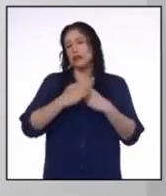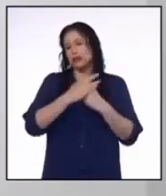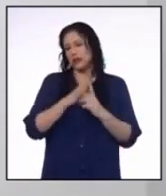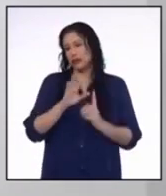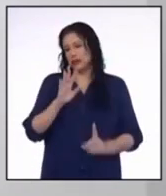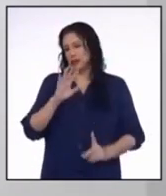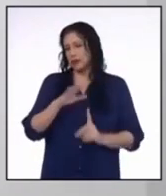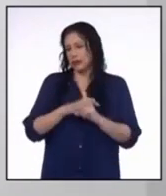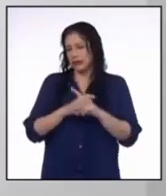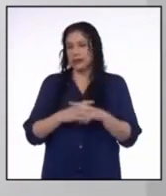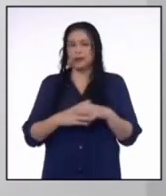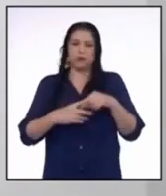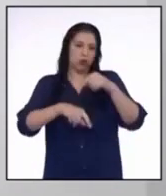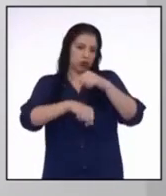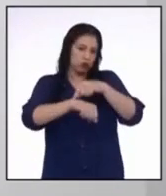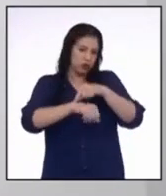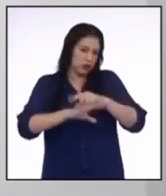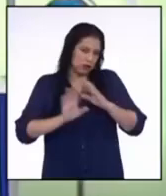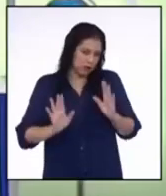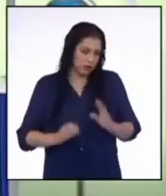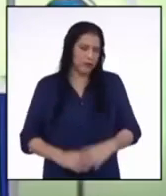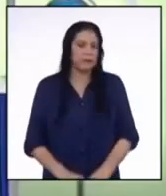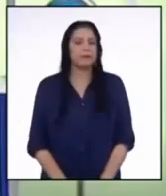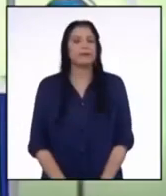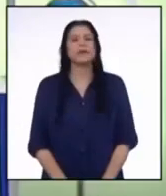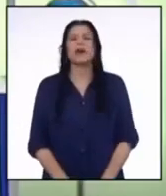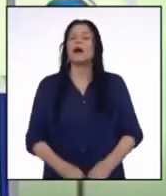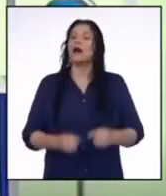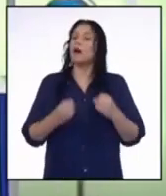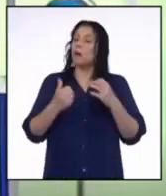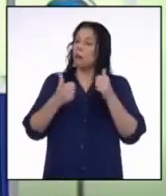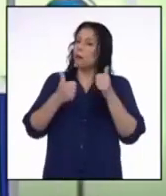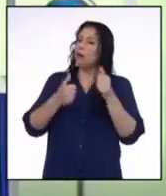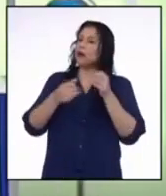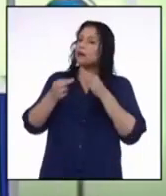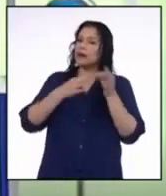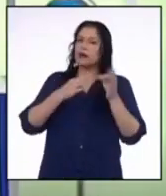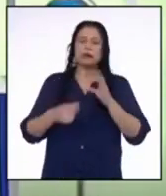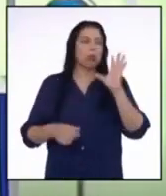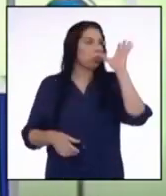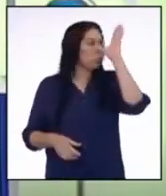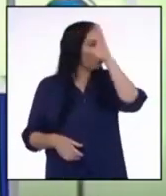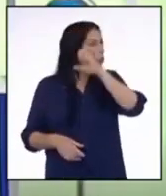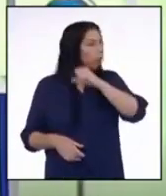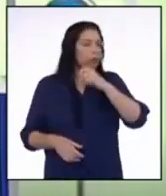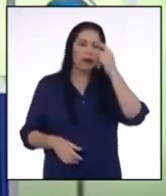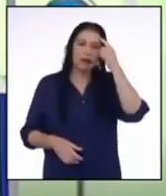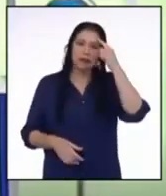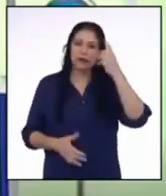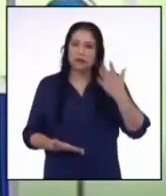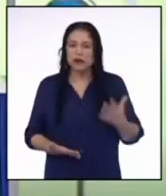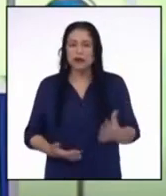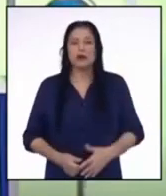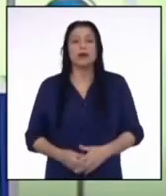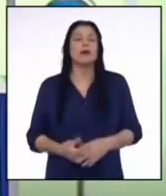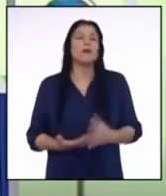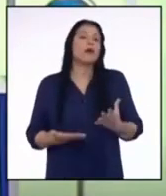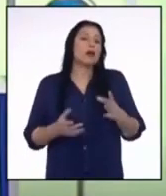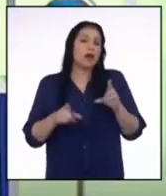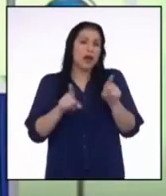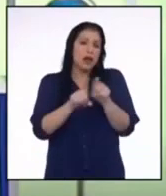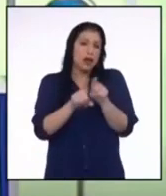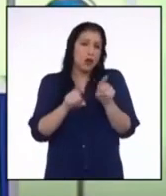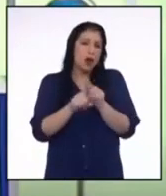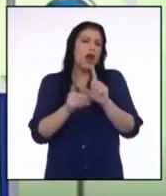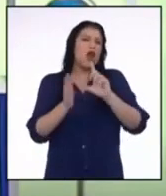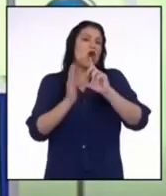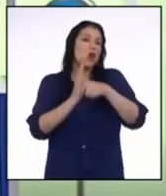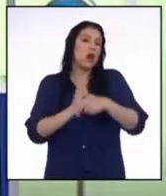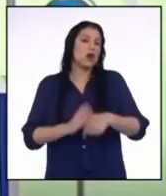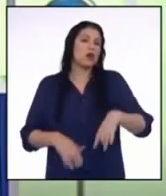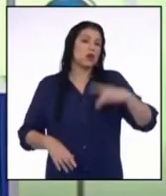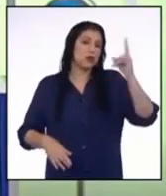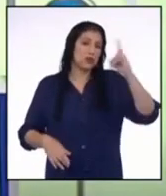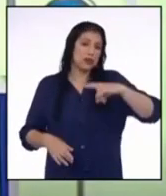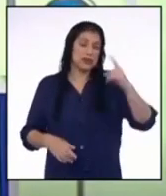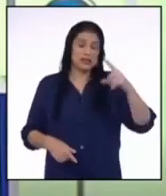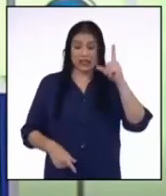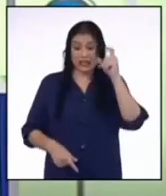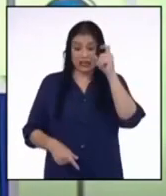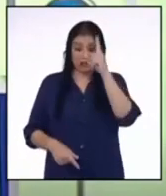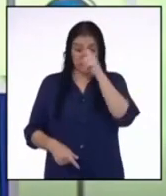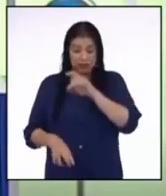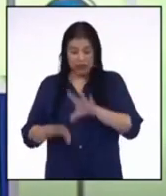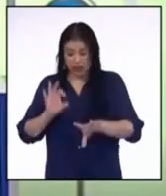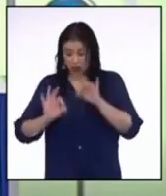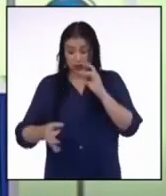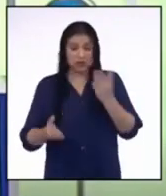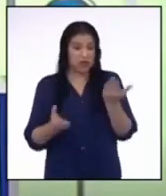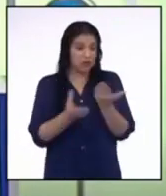al menos temporalmente. Buen punto, profesora. No me había percatado de eso. Porque igual luego de una emergencia será difícil